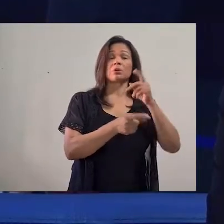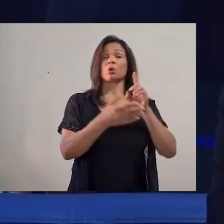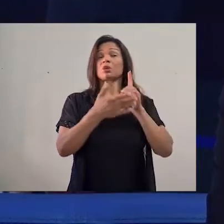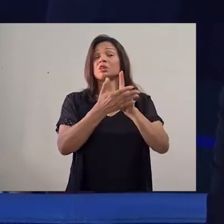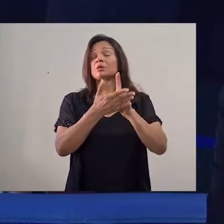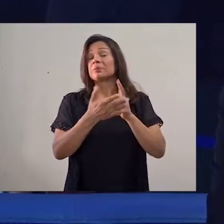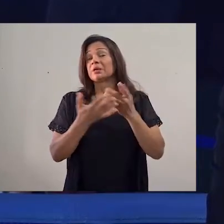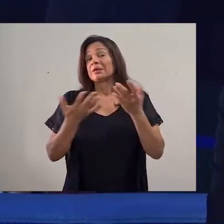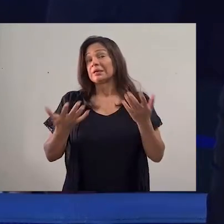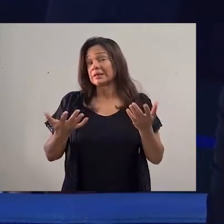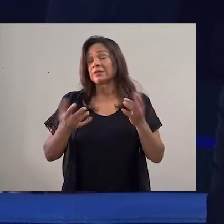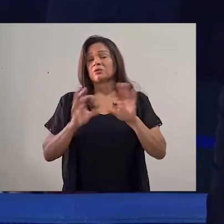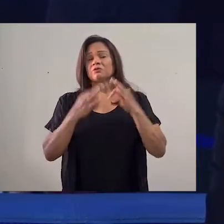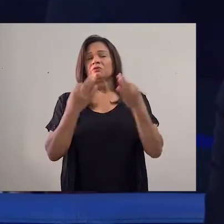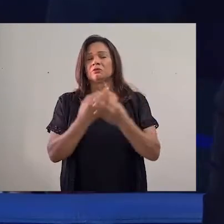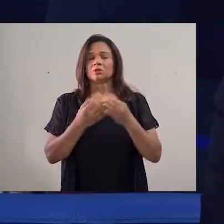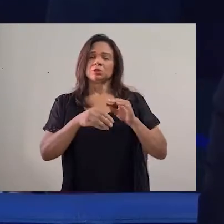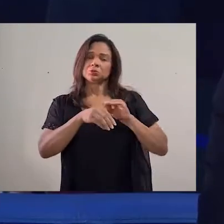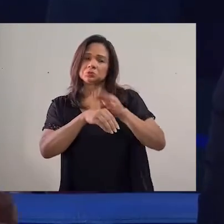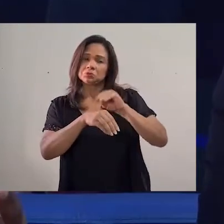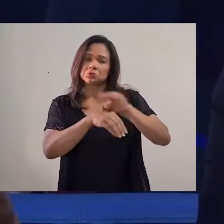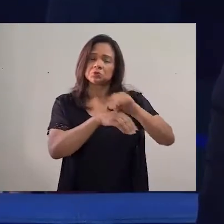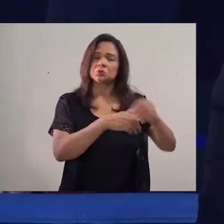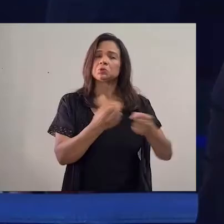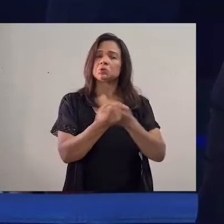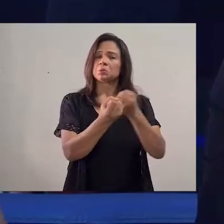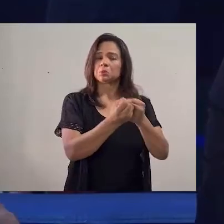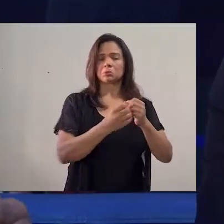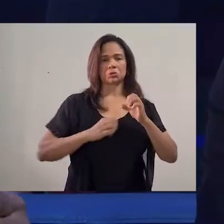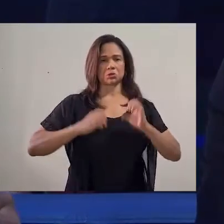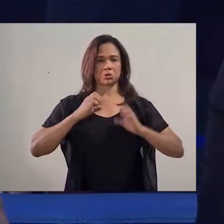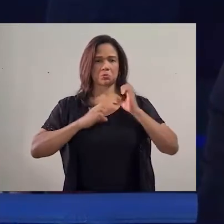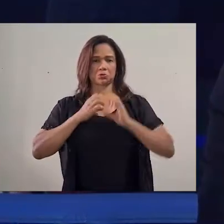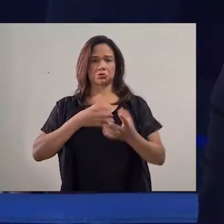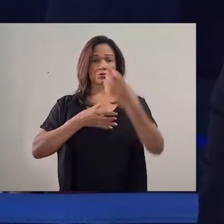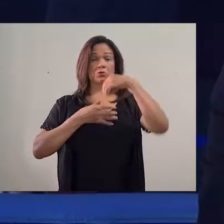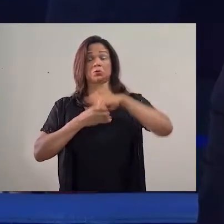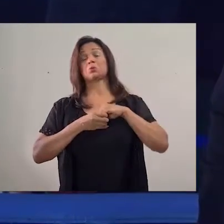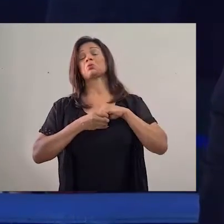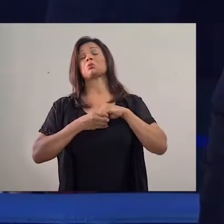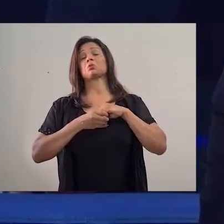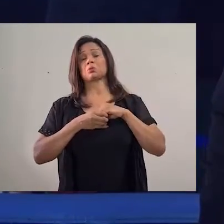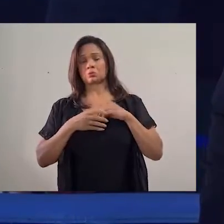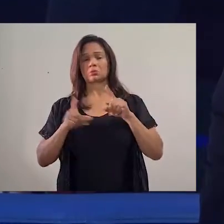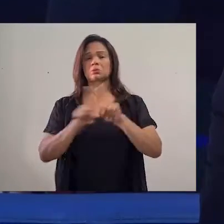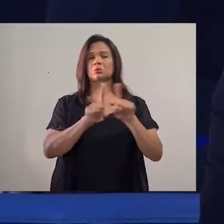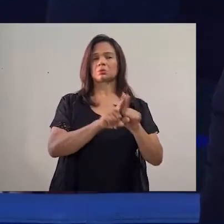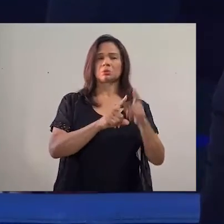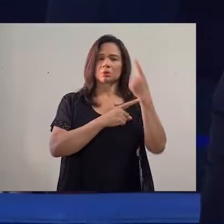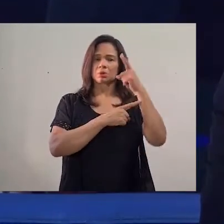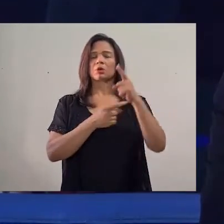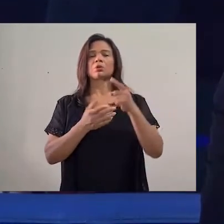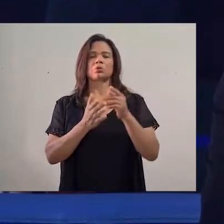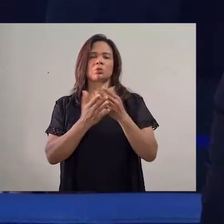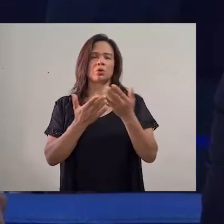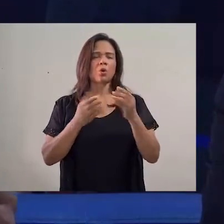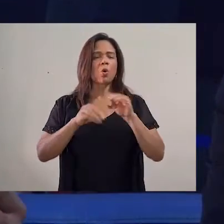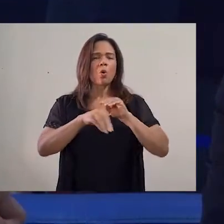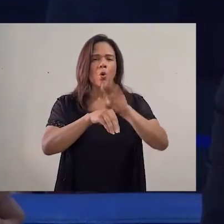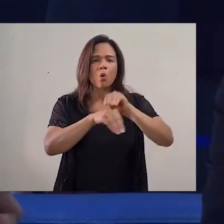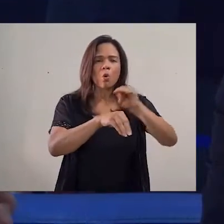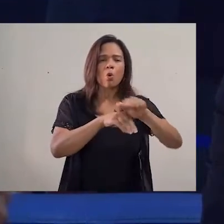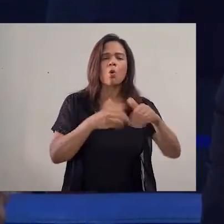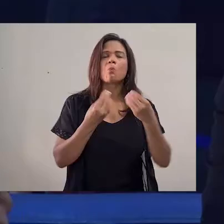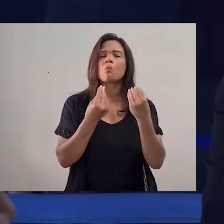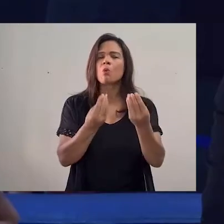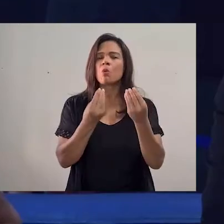primo, con discapacidad, es una familia que requiere de un apoyo de tipo emocional, pero no solo emocional, sino también una